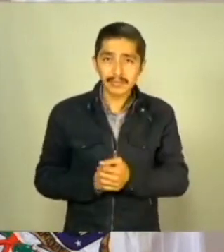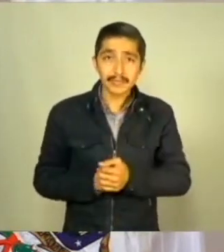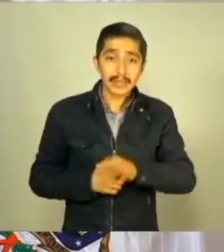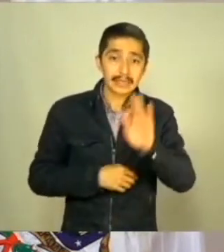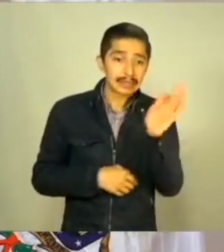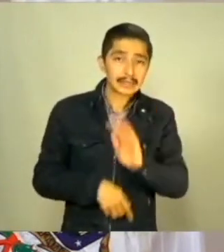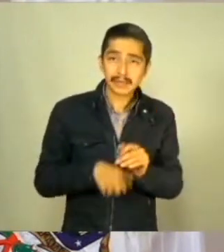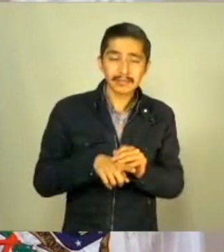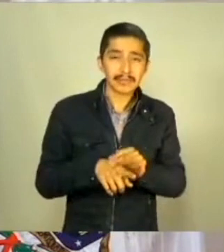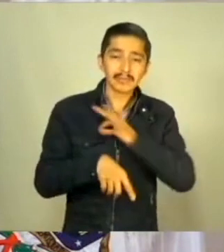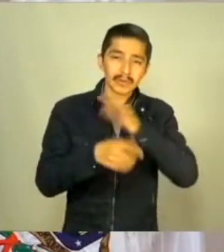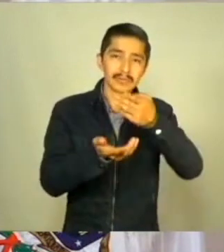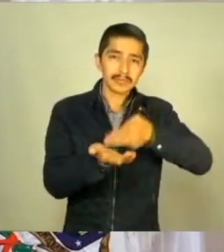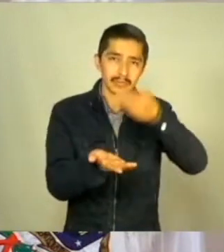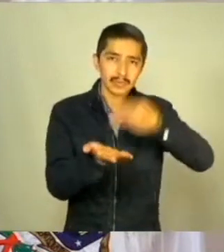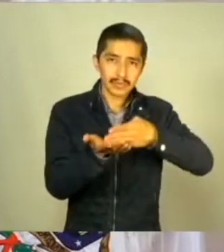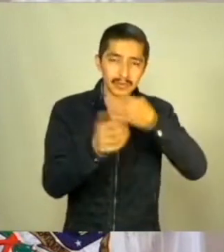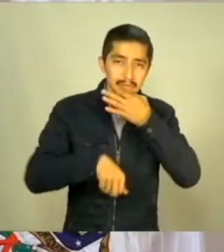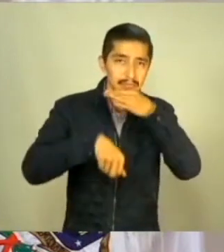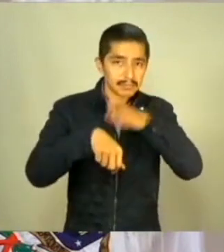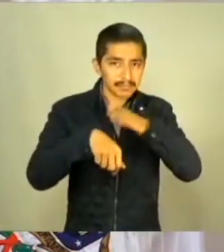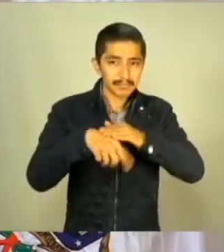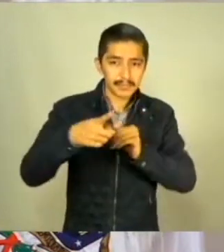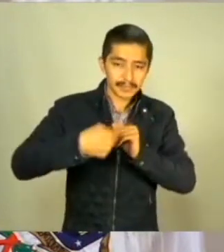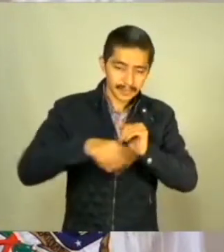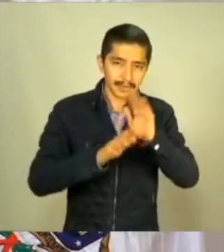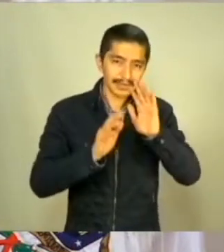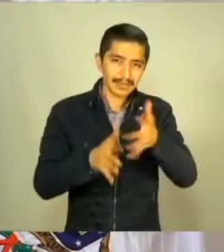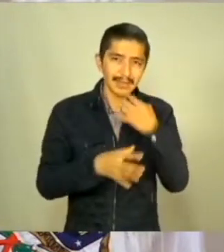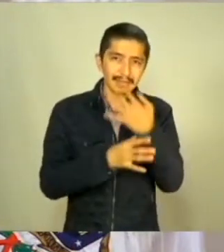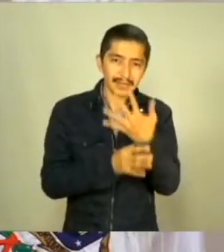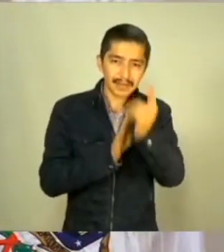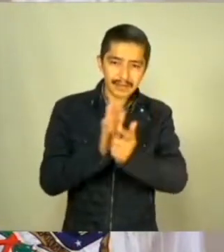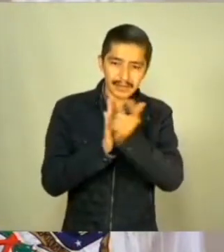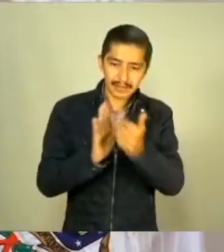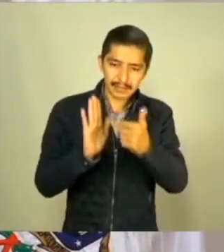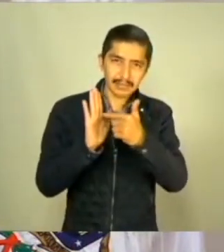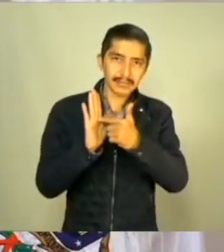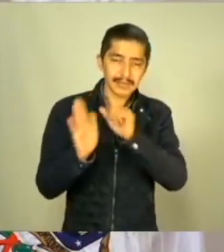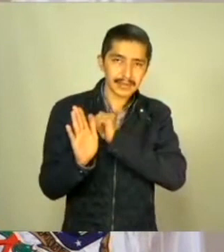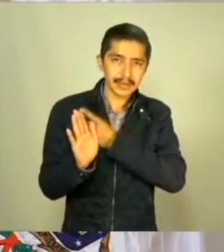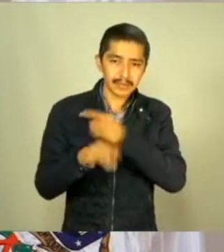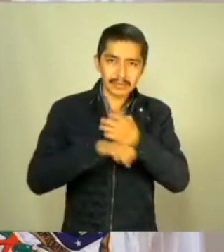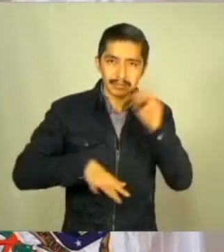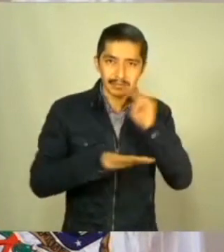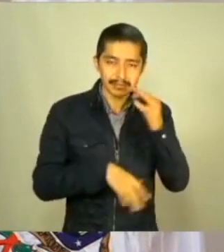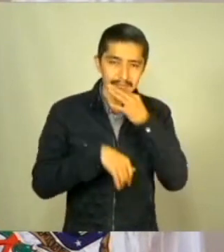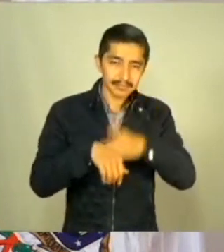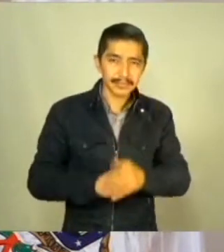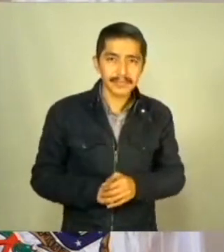a imponer las multas administrativas que considera la ley de salud del estado de michoacán